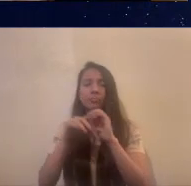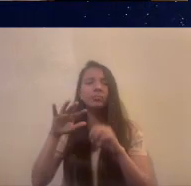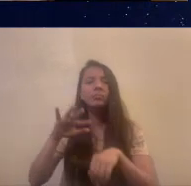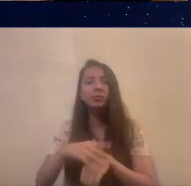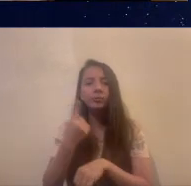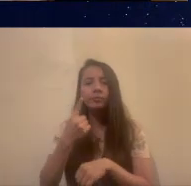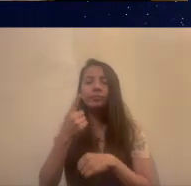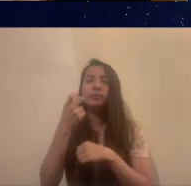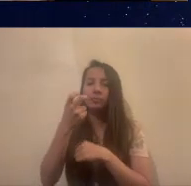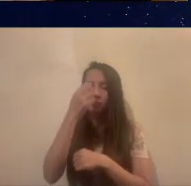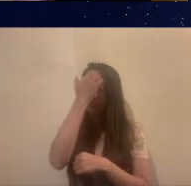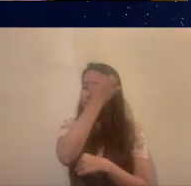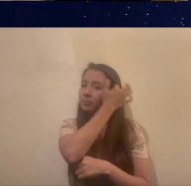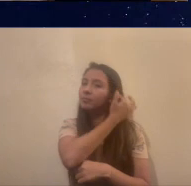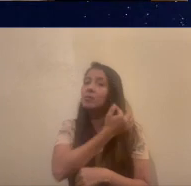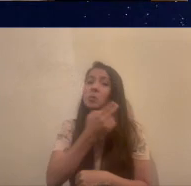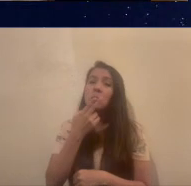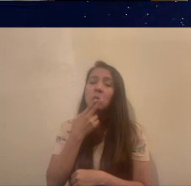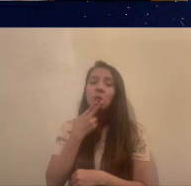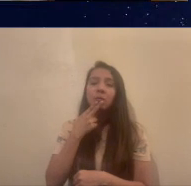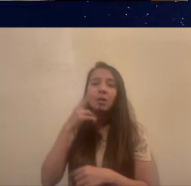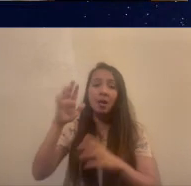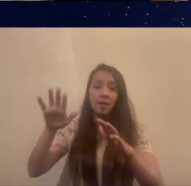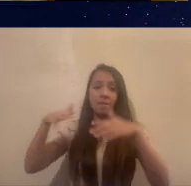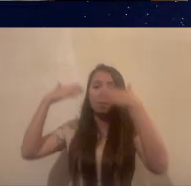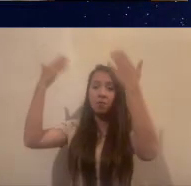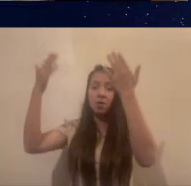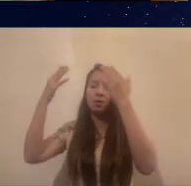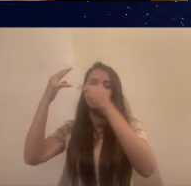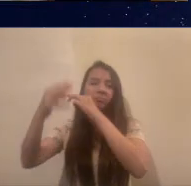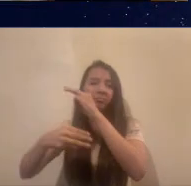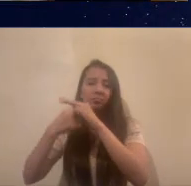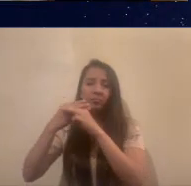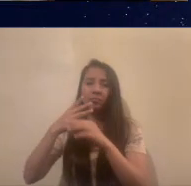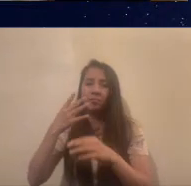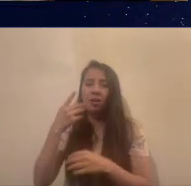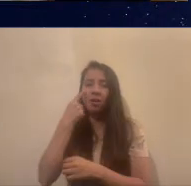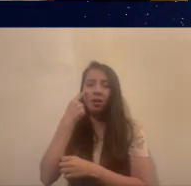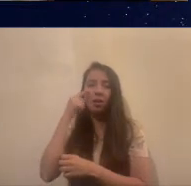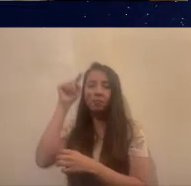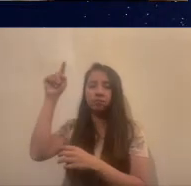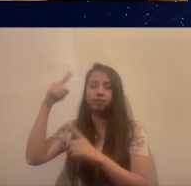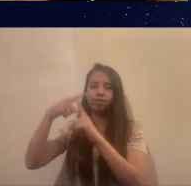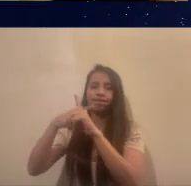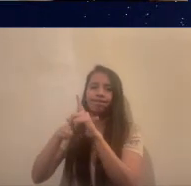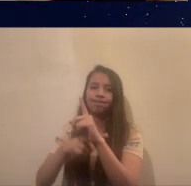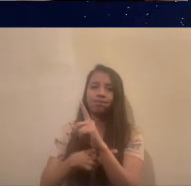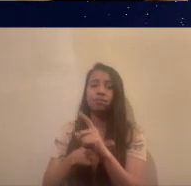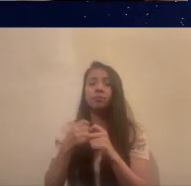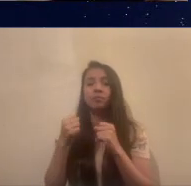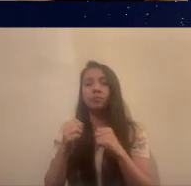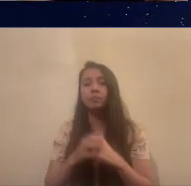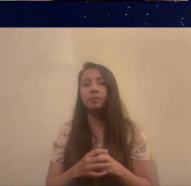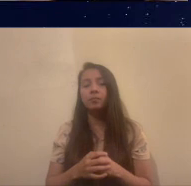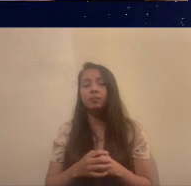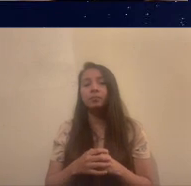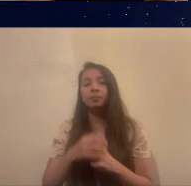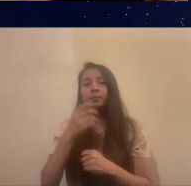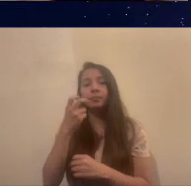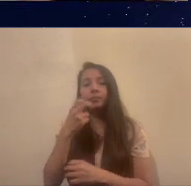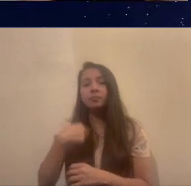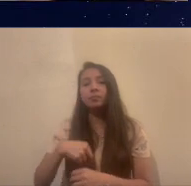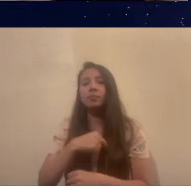esas son temperaturas que se pueden encontrar en el espacio exterior fácilmente. Y no solamente queríamos